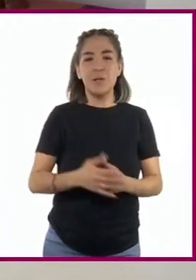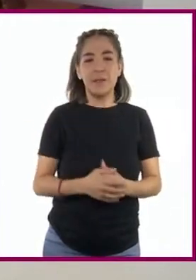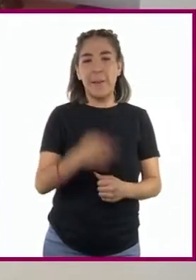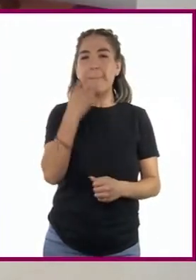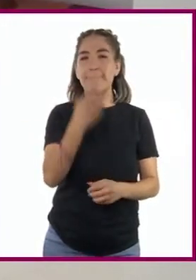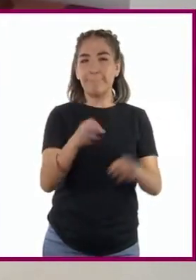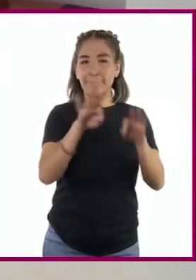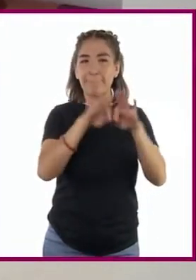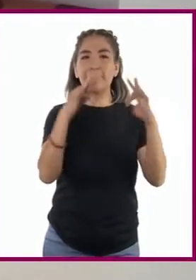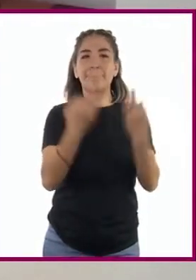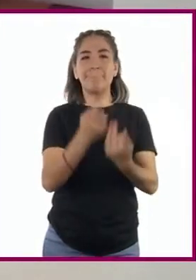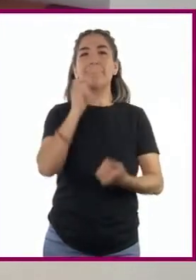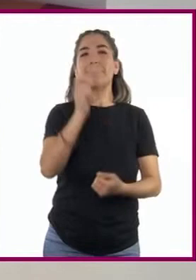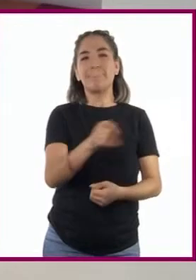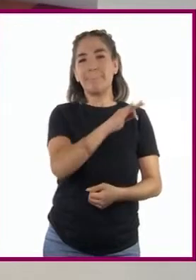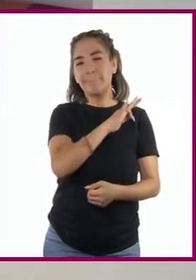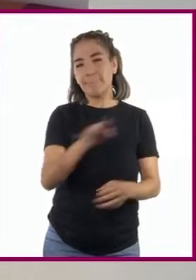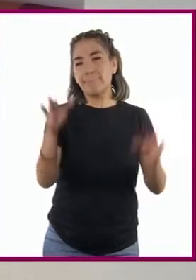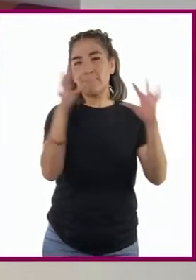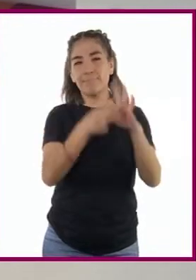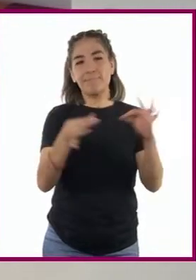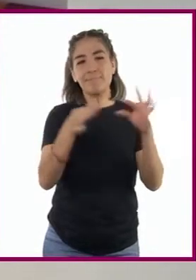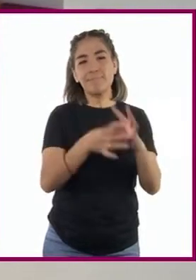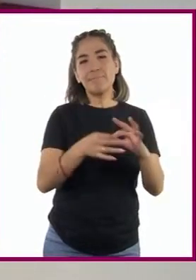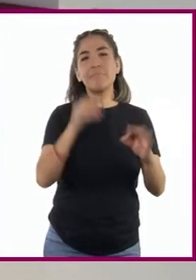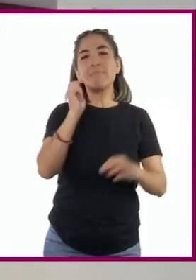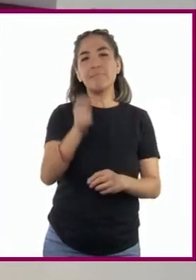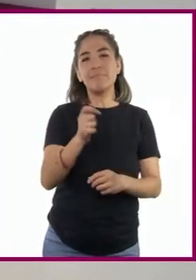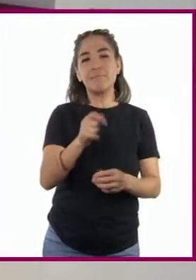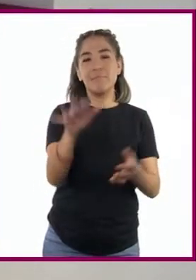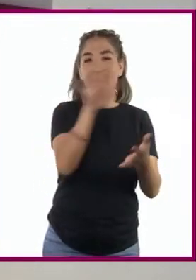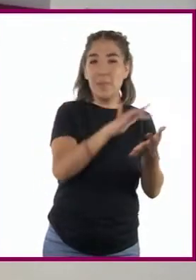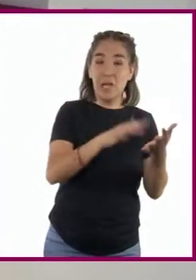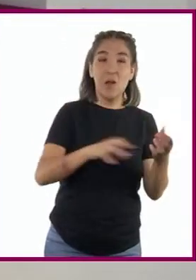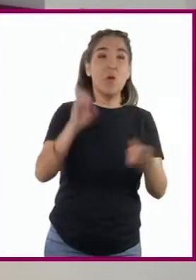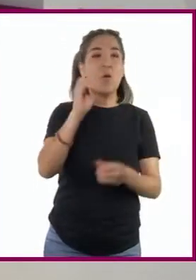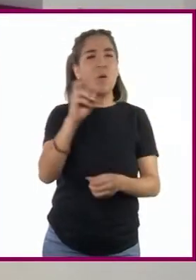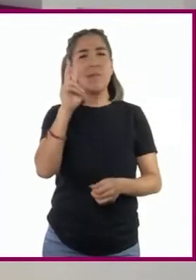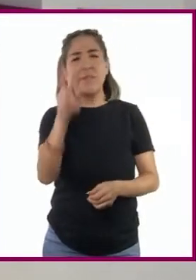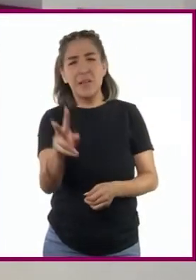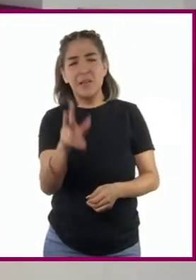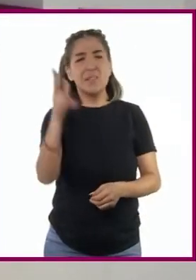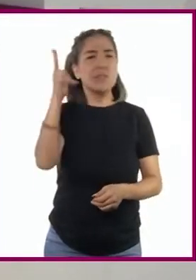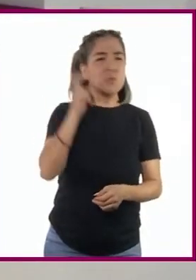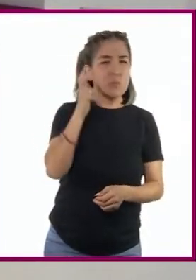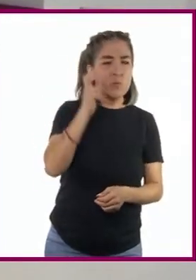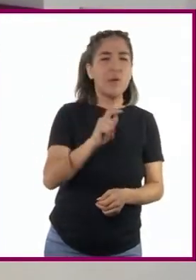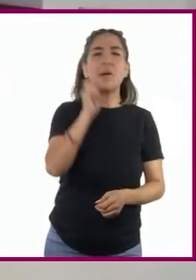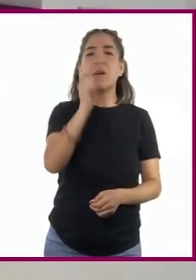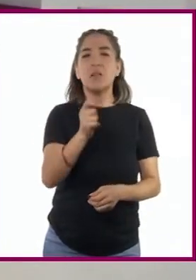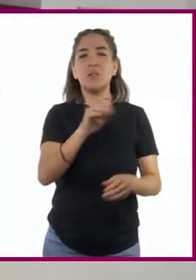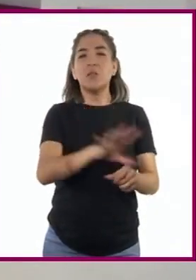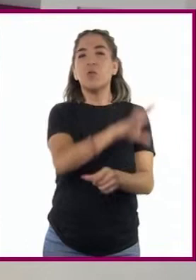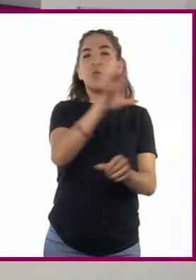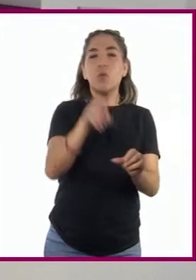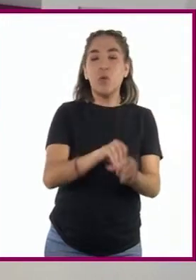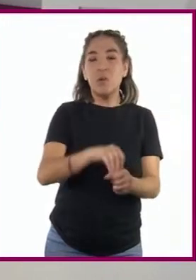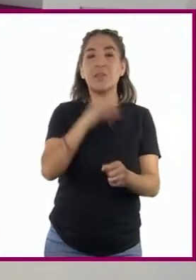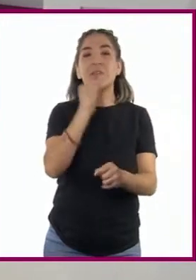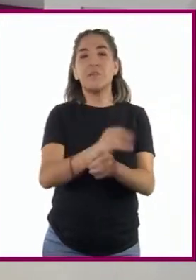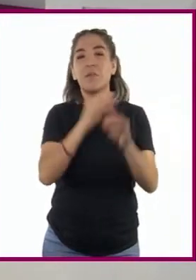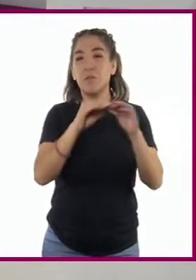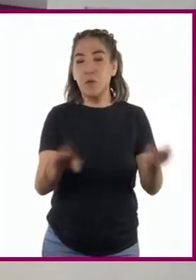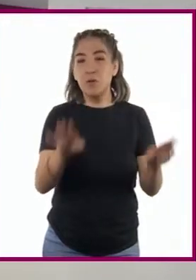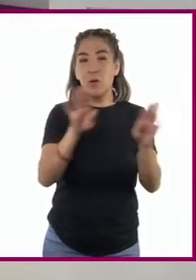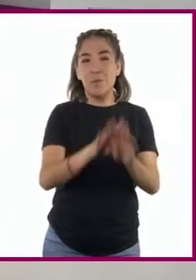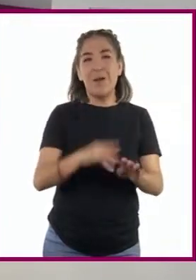esta manera es posible establecer que lo que se lee o escucha forma parte de un todo con sentido y no